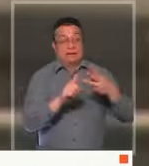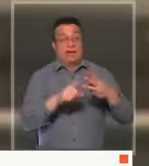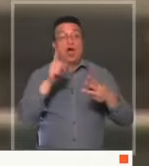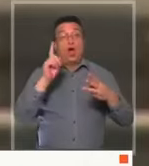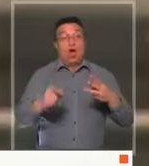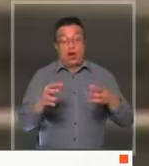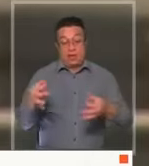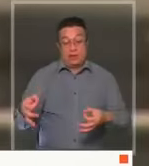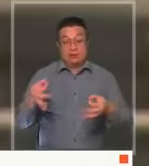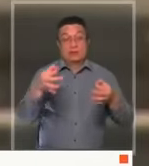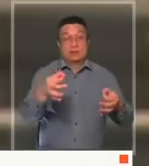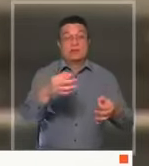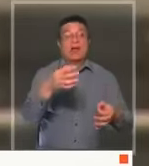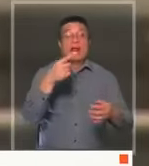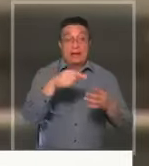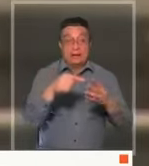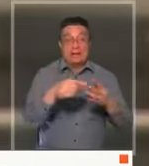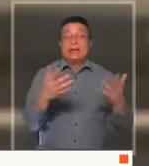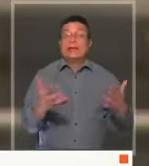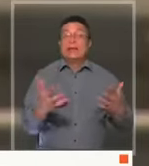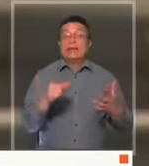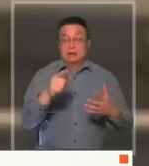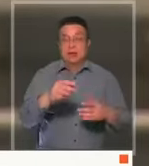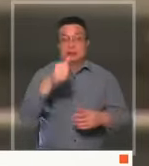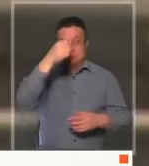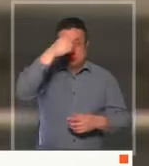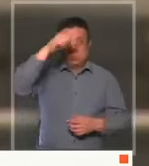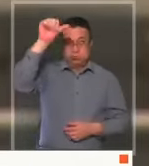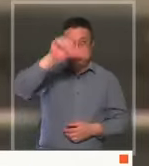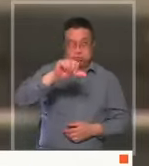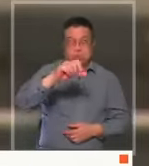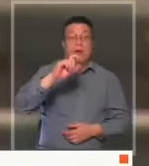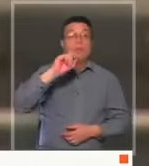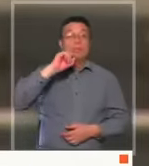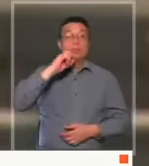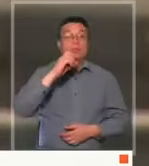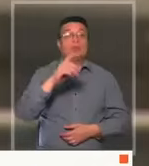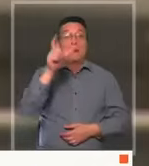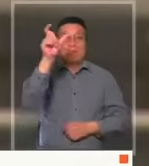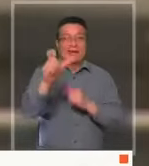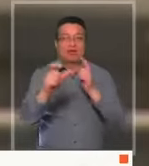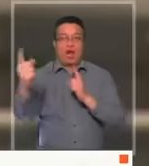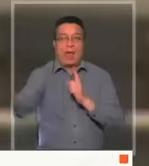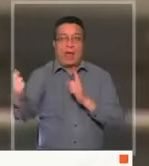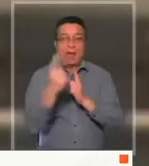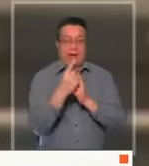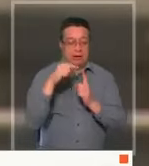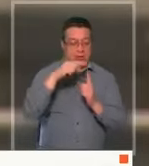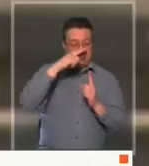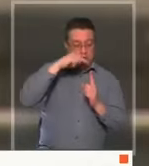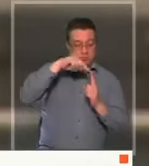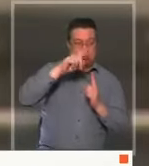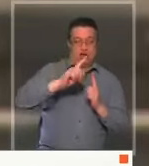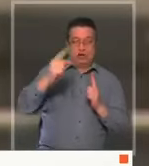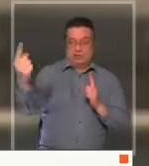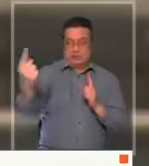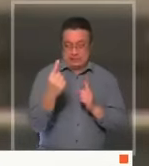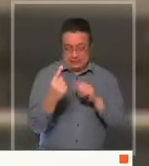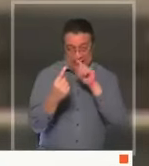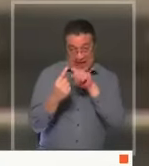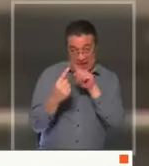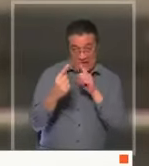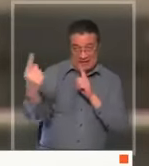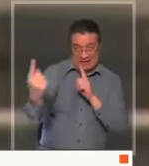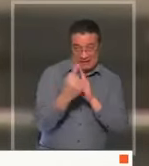que, entre otras cosas, escuchen bien, penaliza a los clientes. Aquí al que tenemos que sancionar es